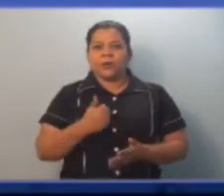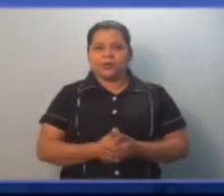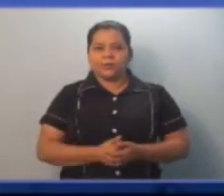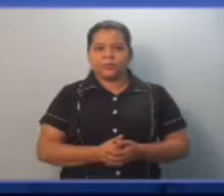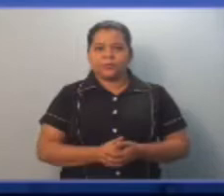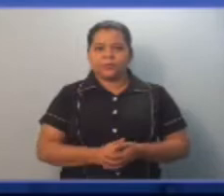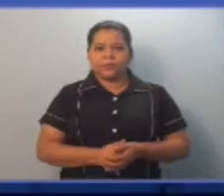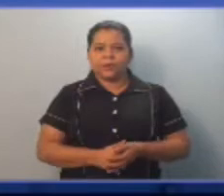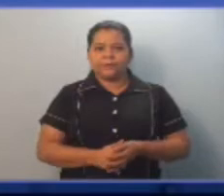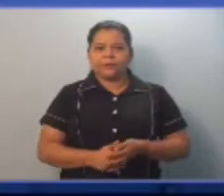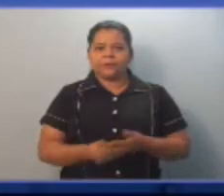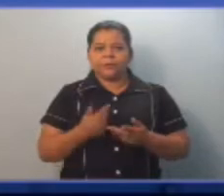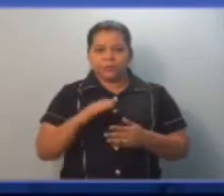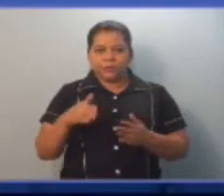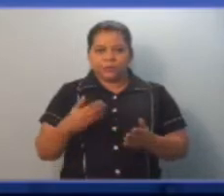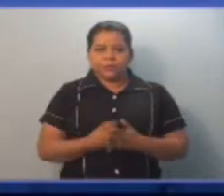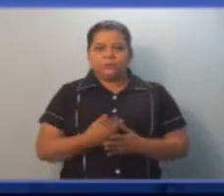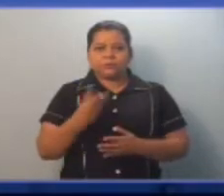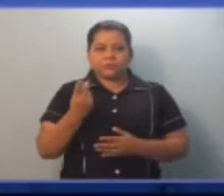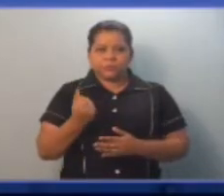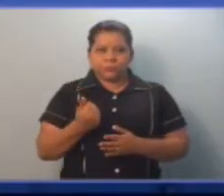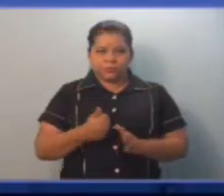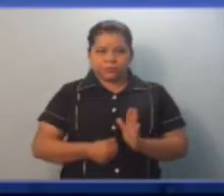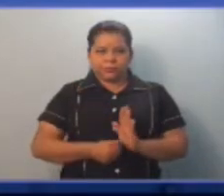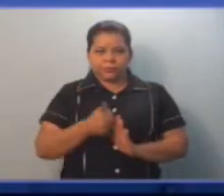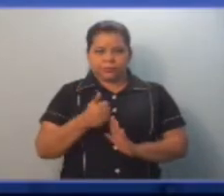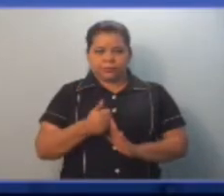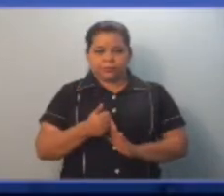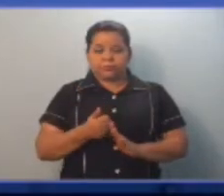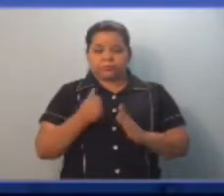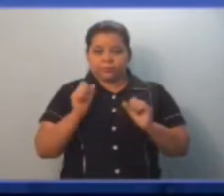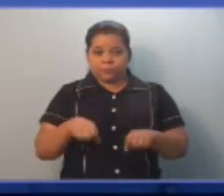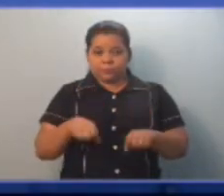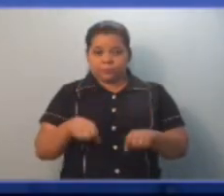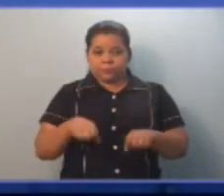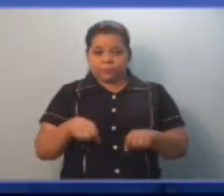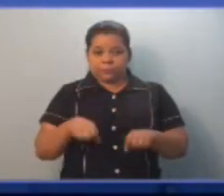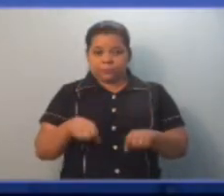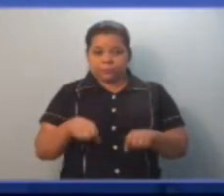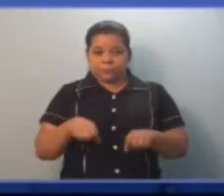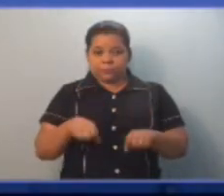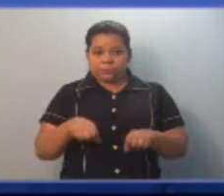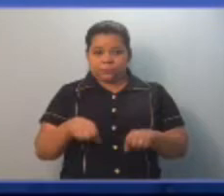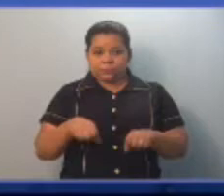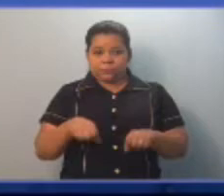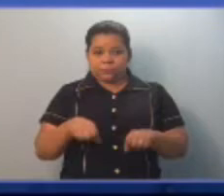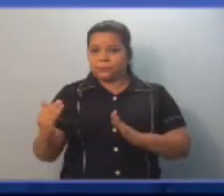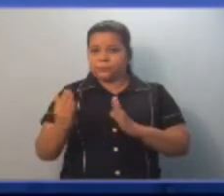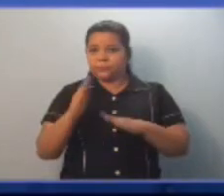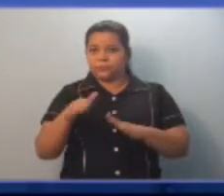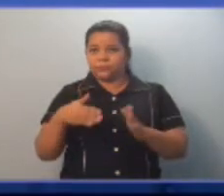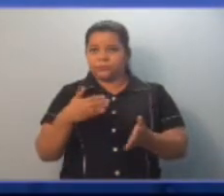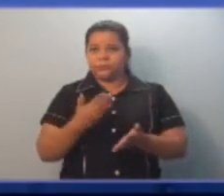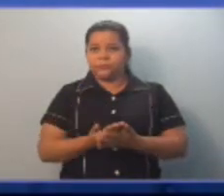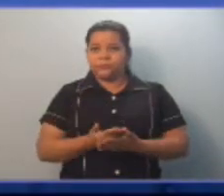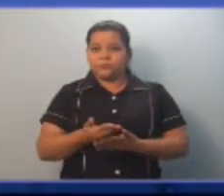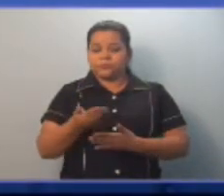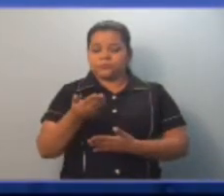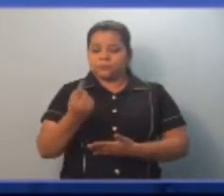pueden ir a dar números fríos, tienen que ir a asumir frente a los ciudadanos, frente a los destinatarios del